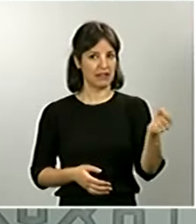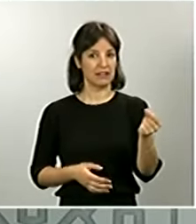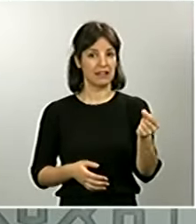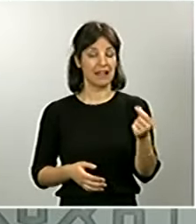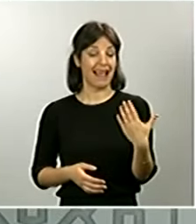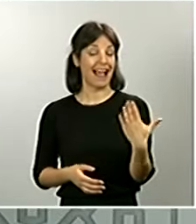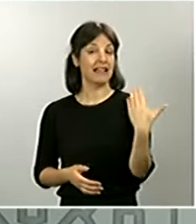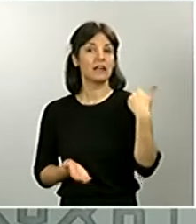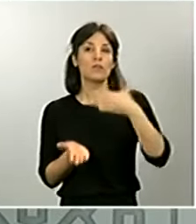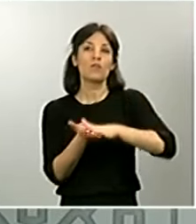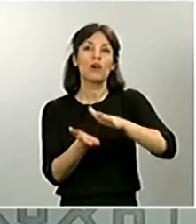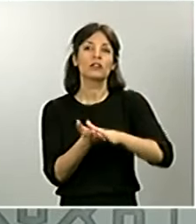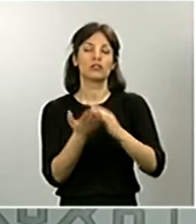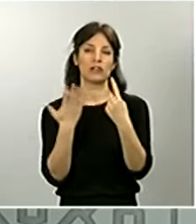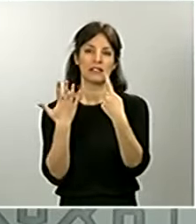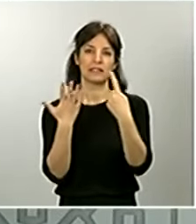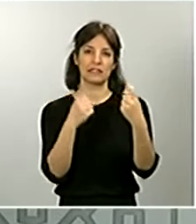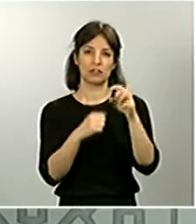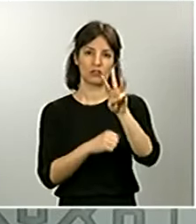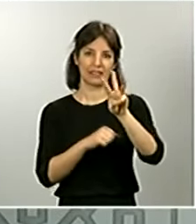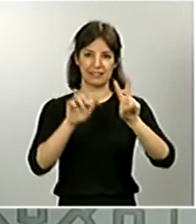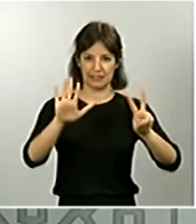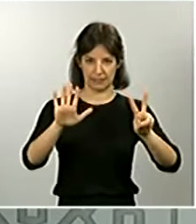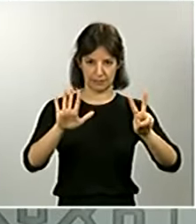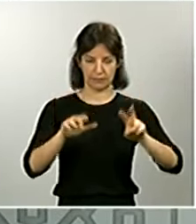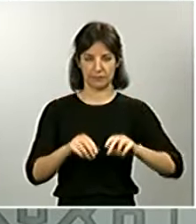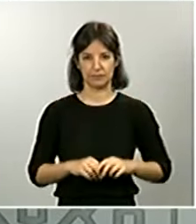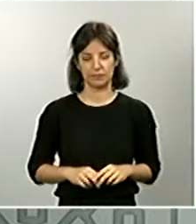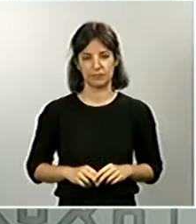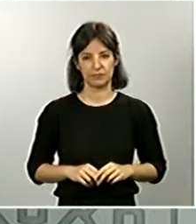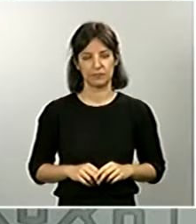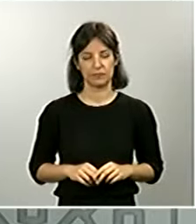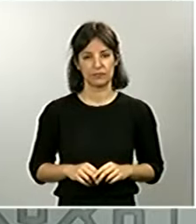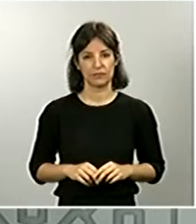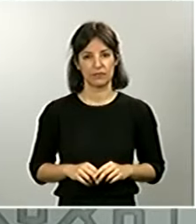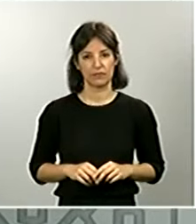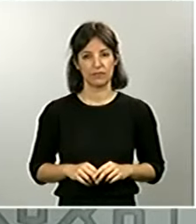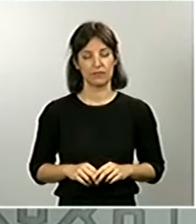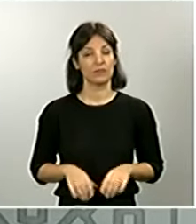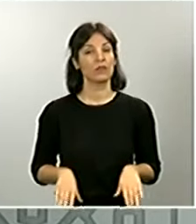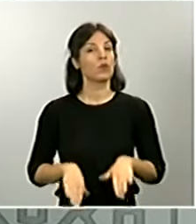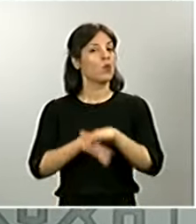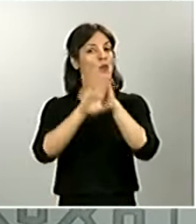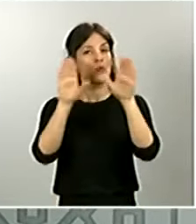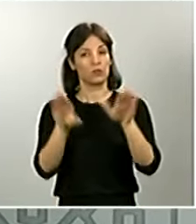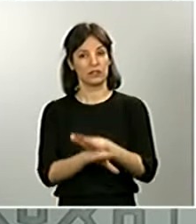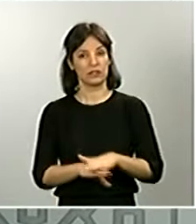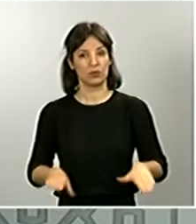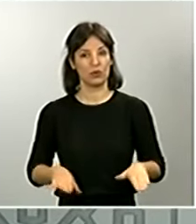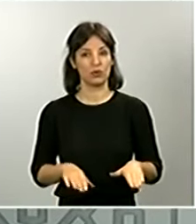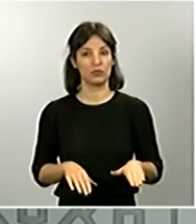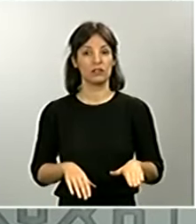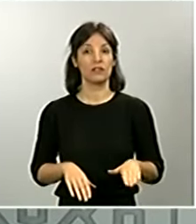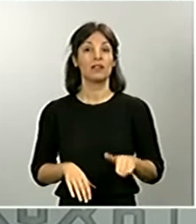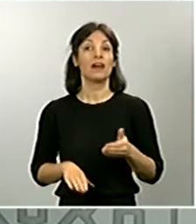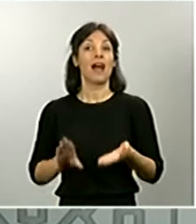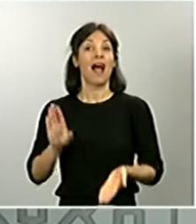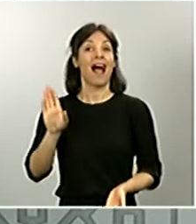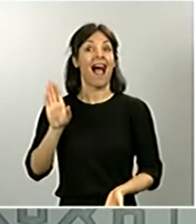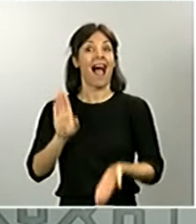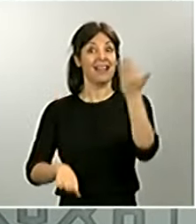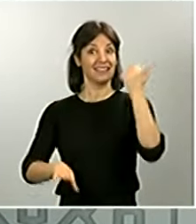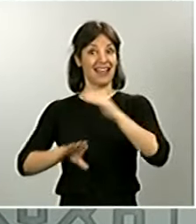fueron 637 y por último decir que más de 40 mil personas han sido ya dadas de alta